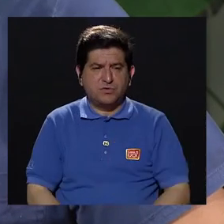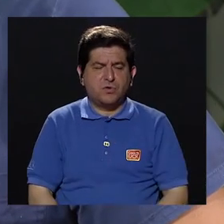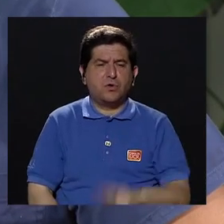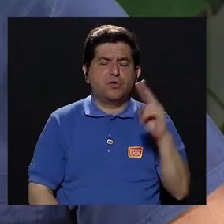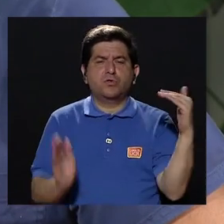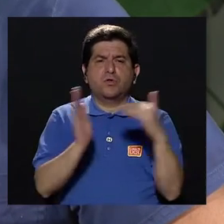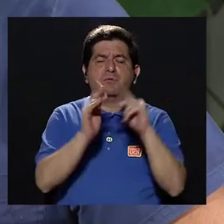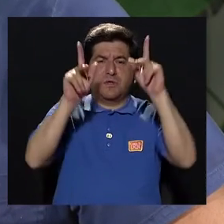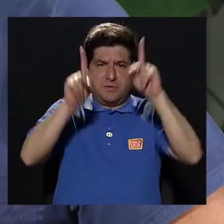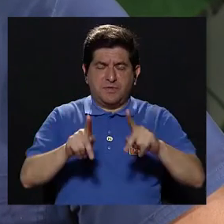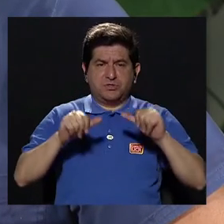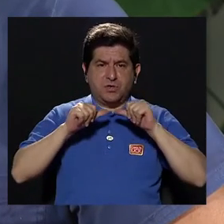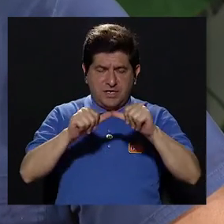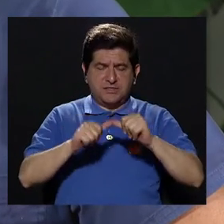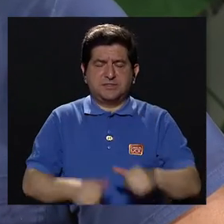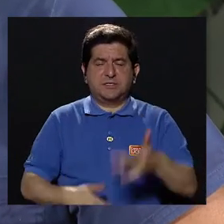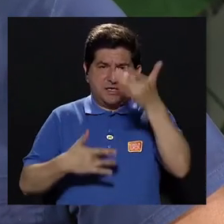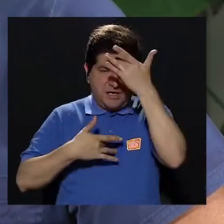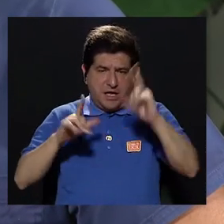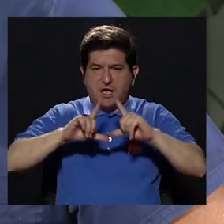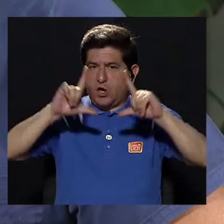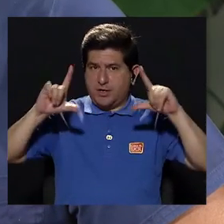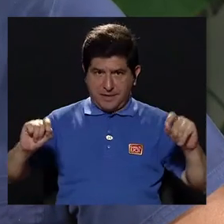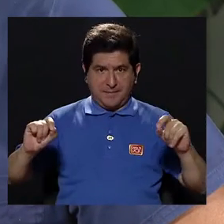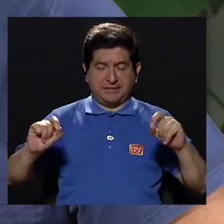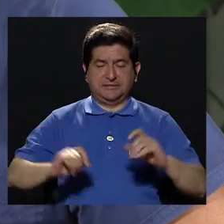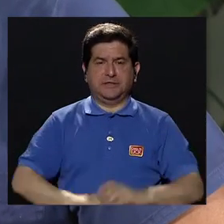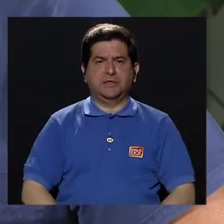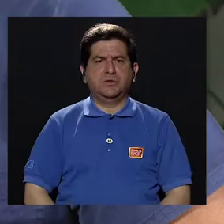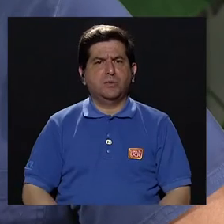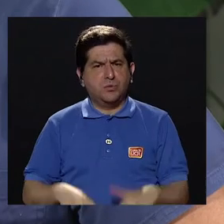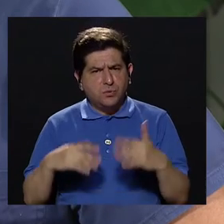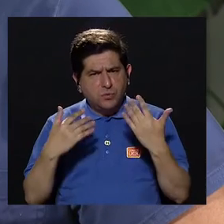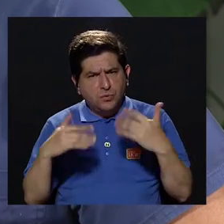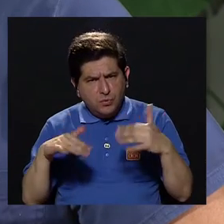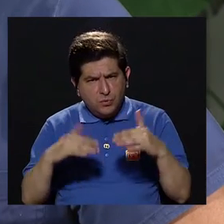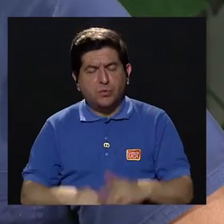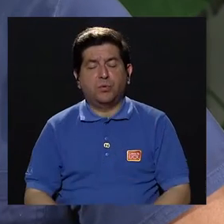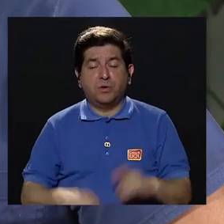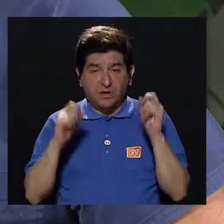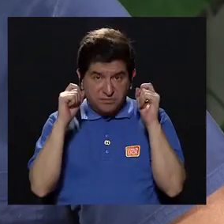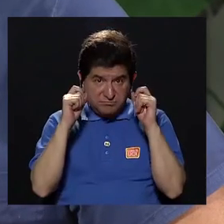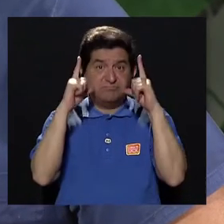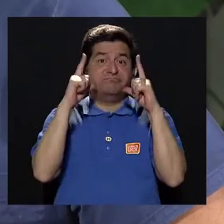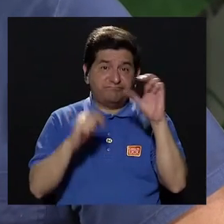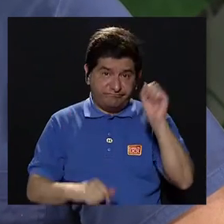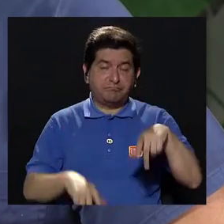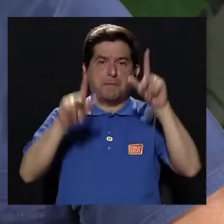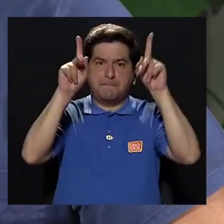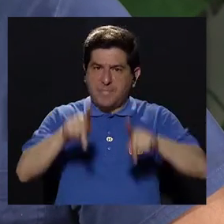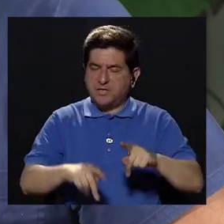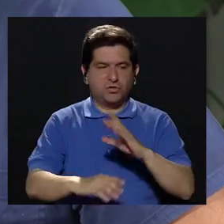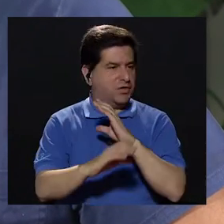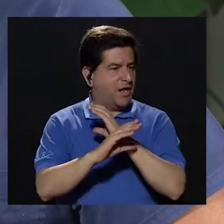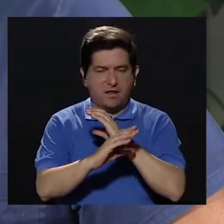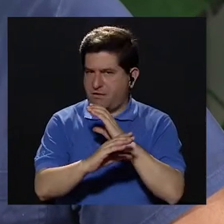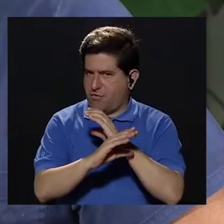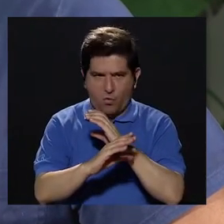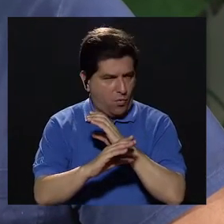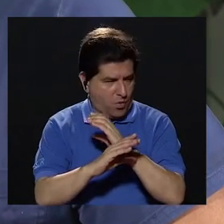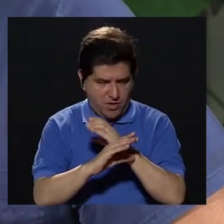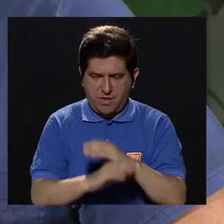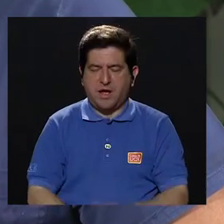más arriba de 2,000 personas continúan incapacitadas. Sí, entonces es muy alarmante cómo alguien que no se